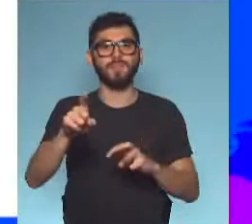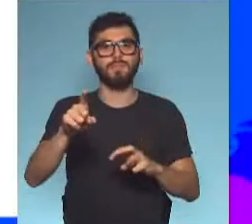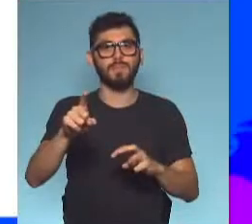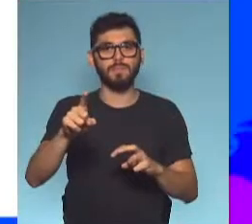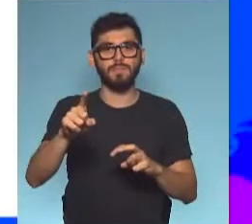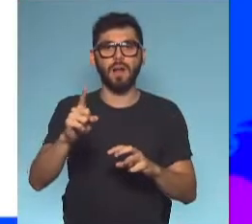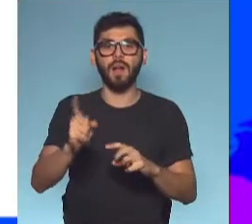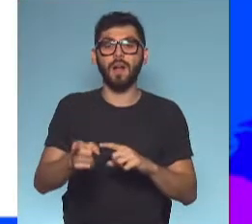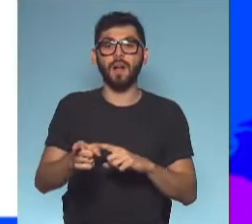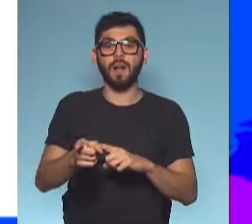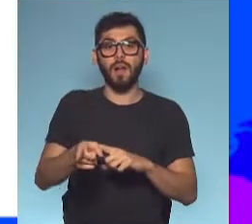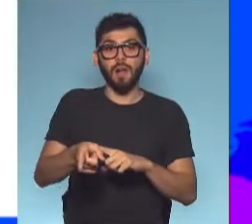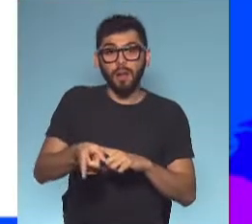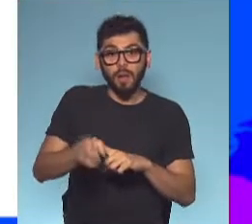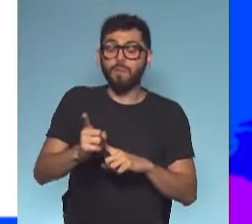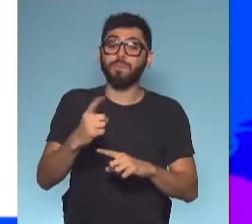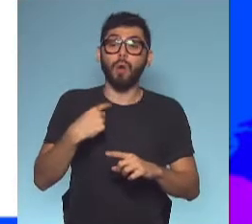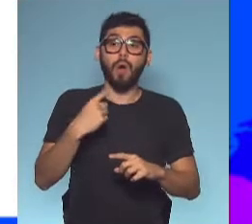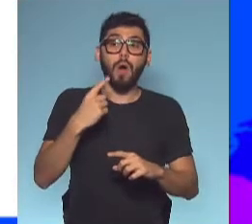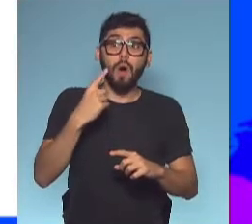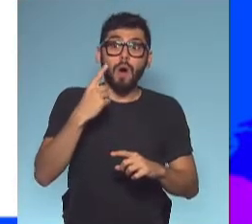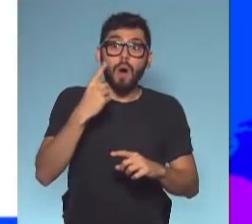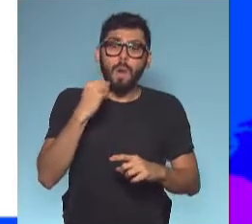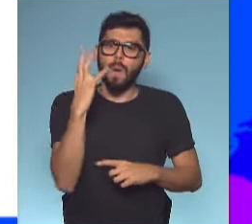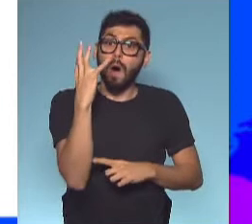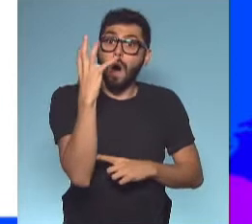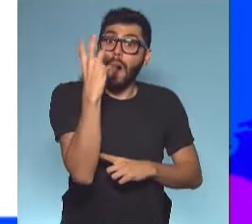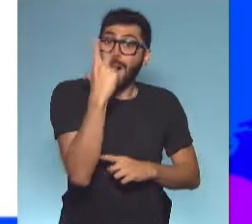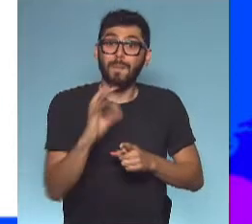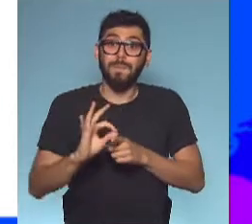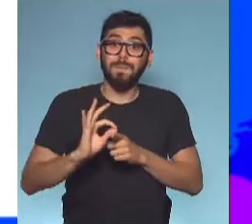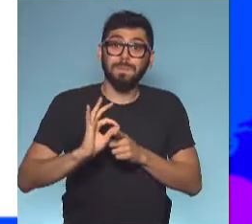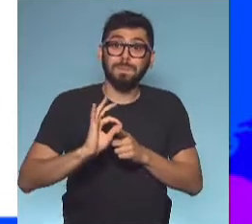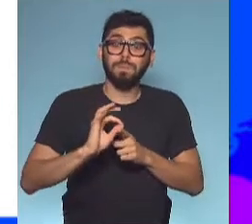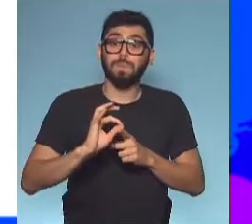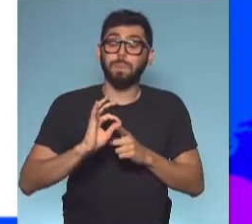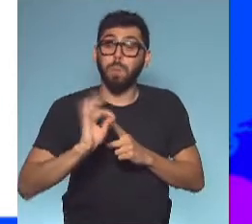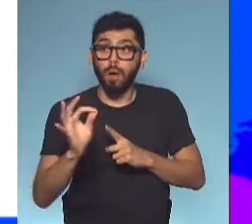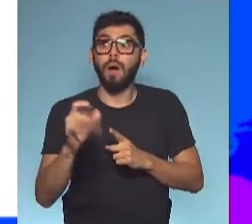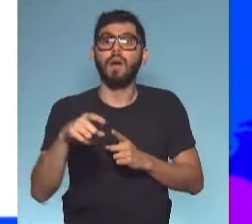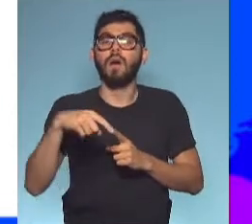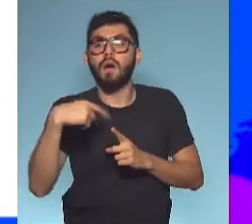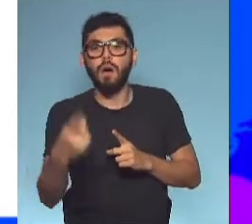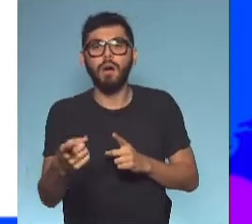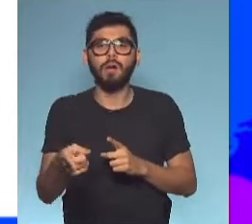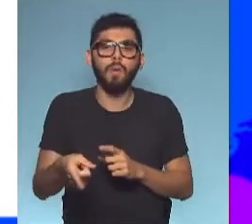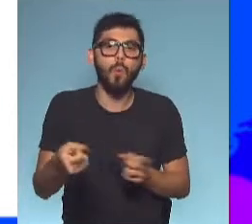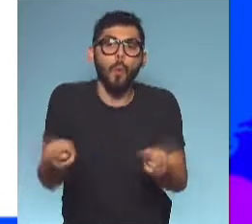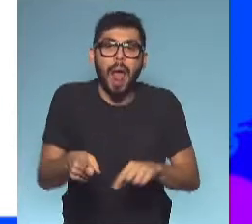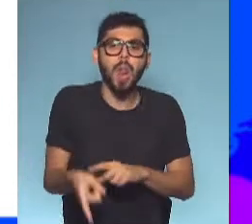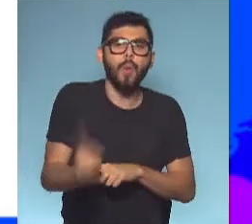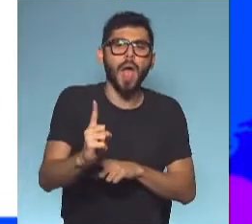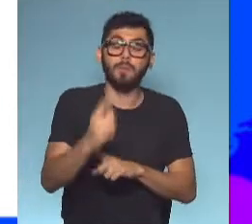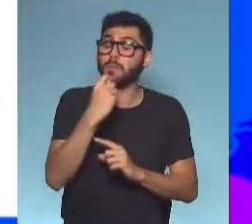las erecciones después de un orgasmo. Ajá. ¿Por qué? Puede llegar a pasar que después de que nosotros tenemos un